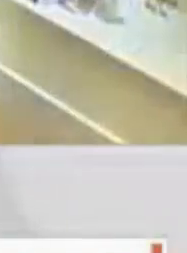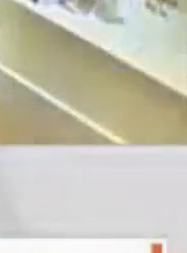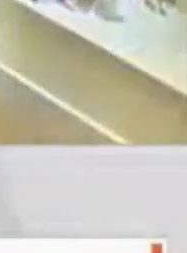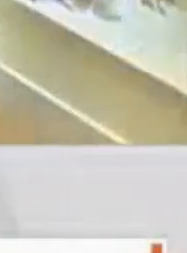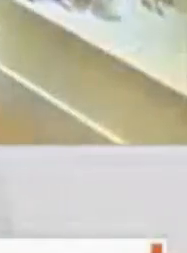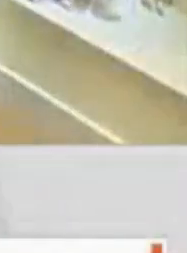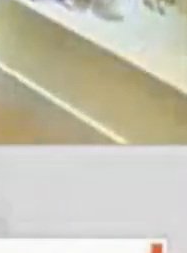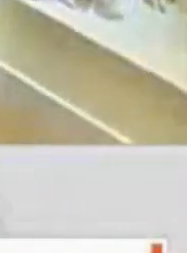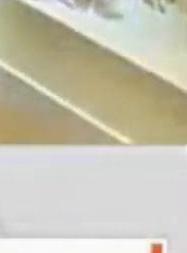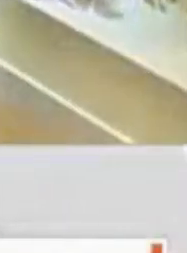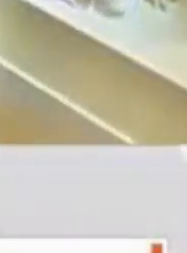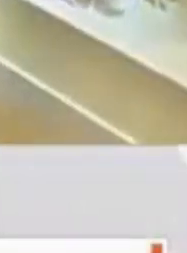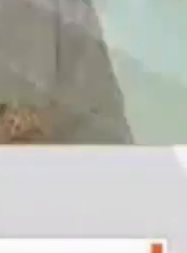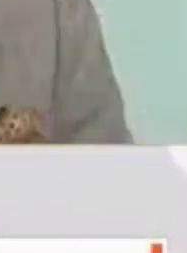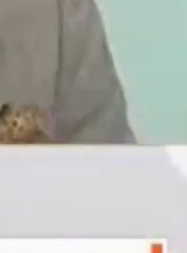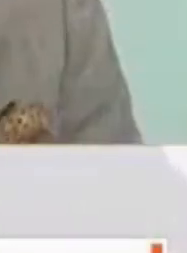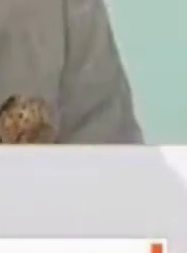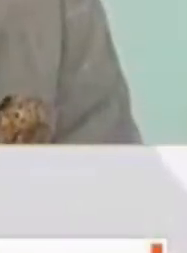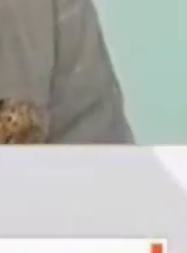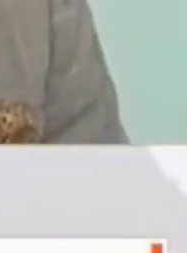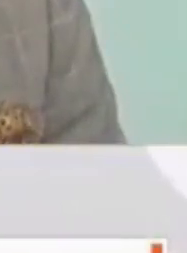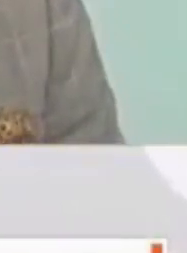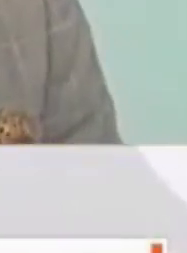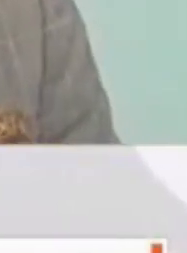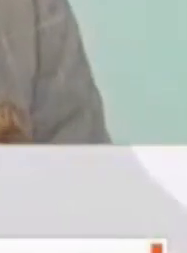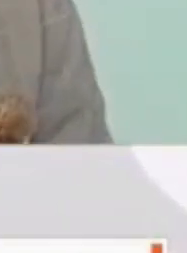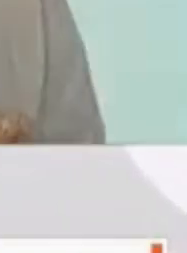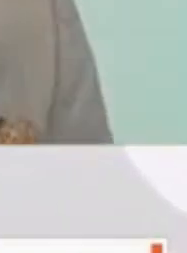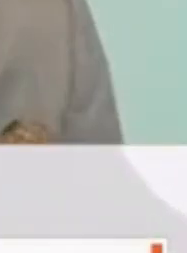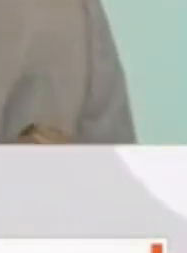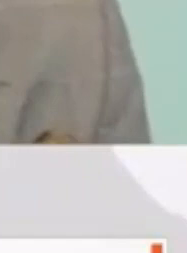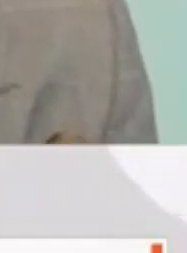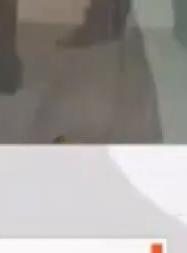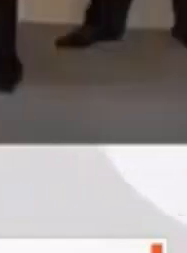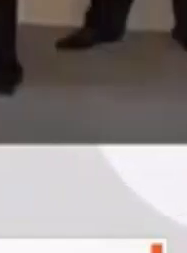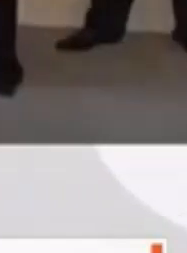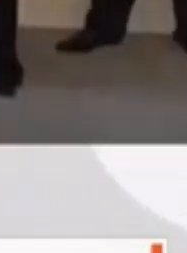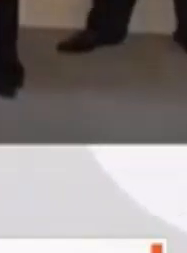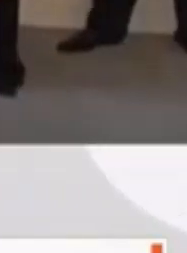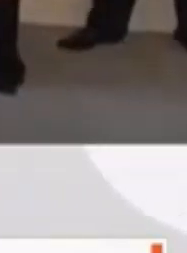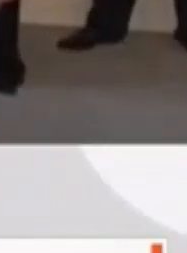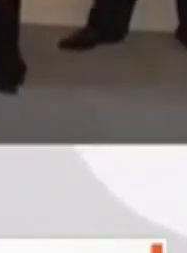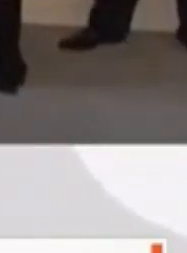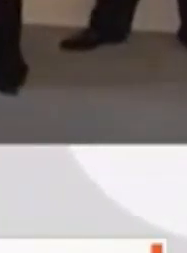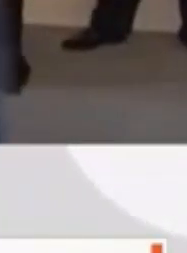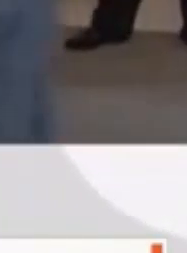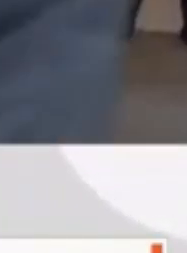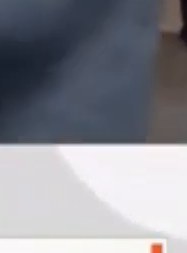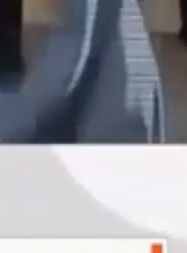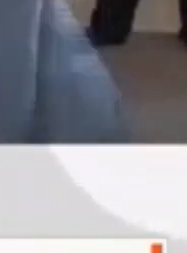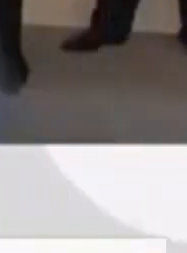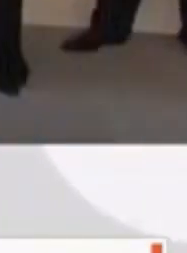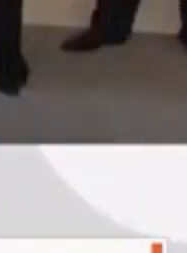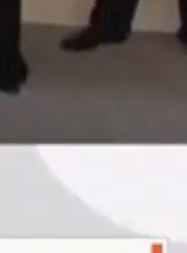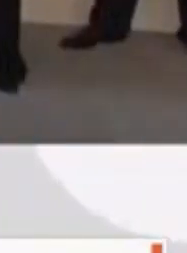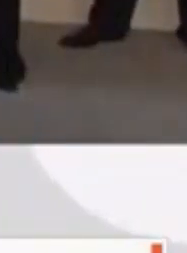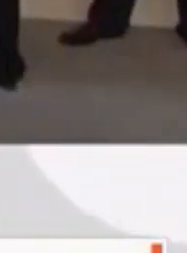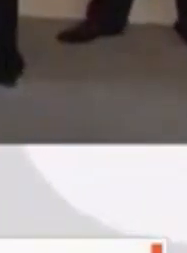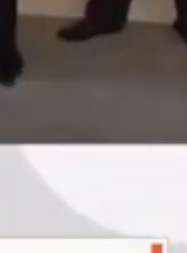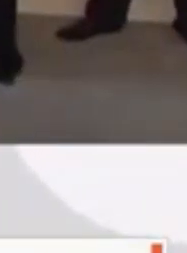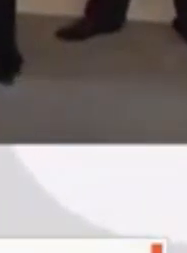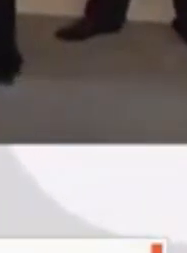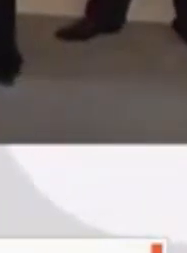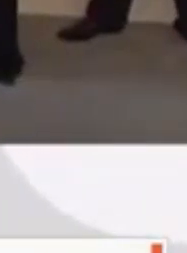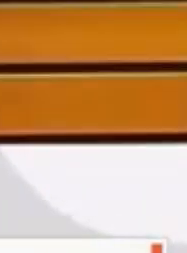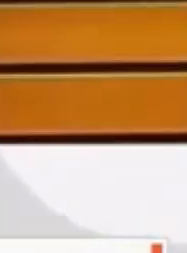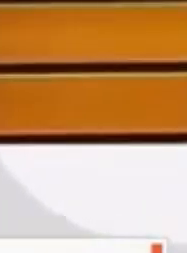a la monarquía. Hay que entender que la monarquía no es simplemente una institución. Es un vínculo de un pueblo con su historia. Y es el pueblo, no es solamente la